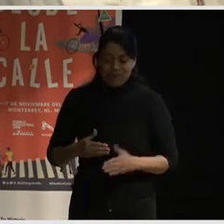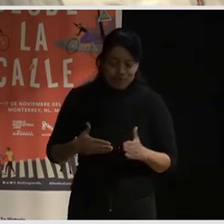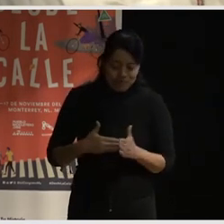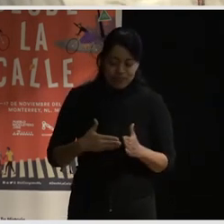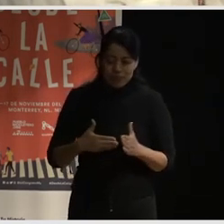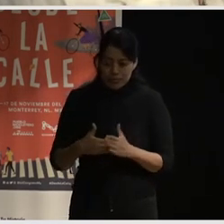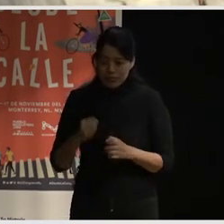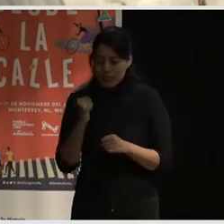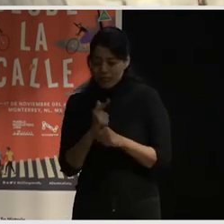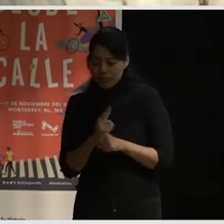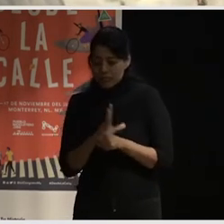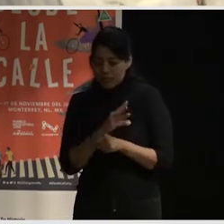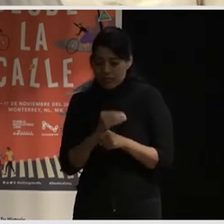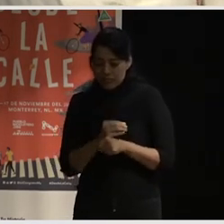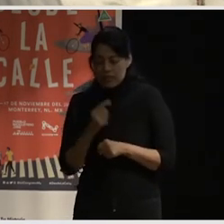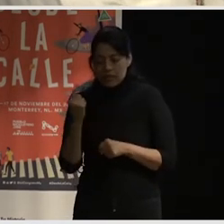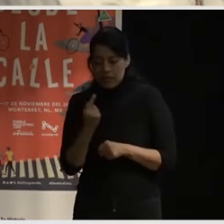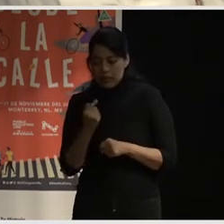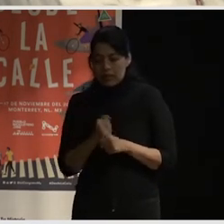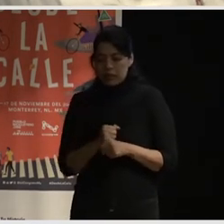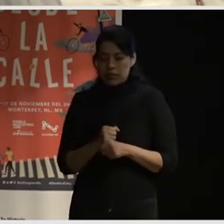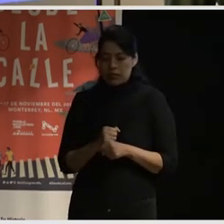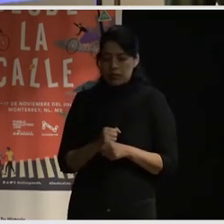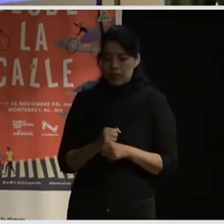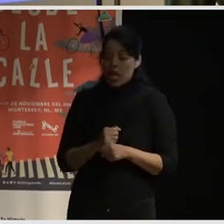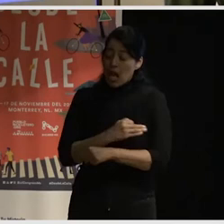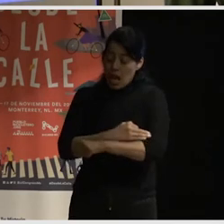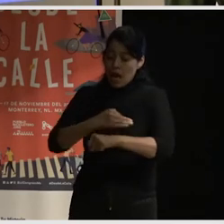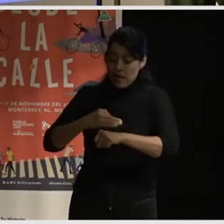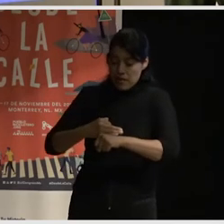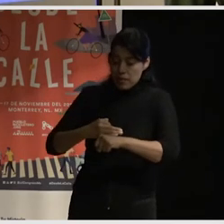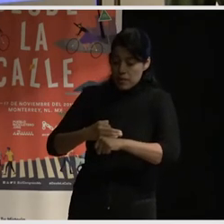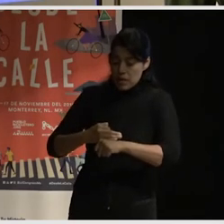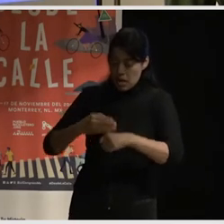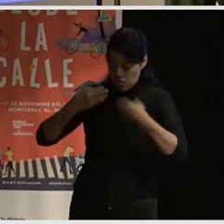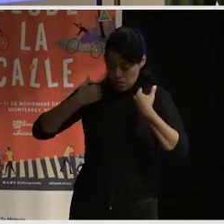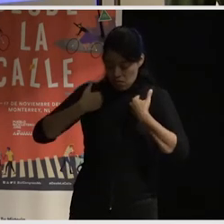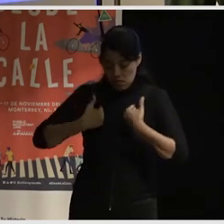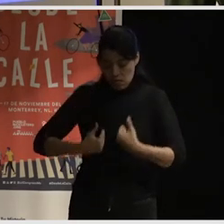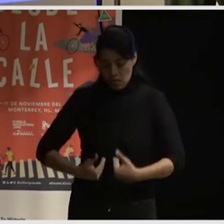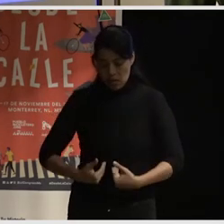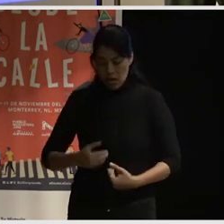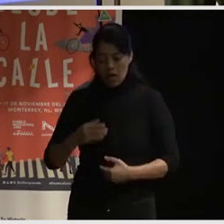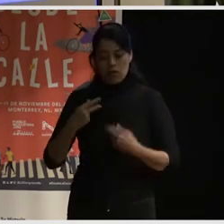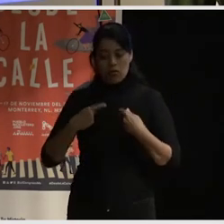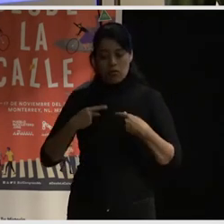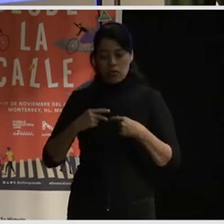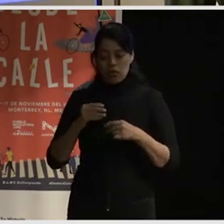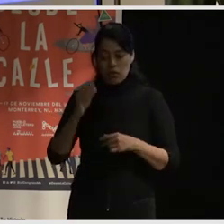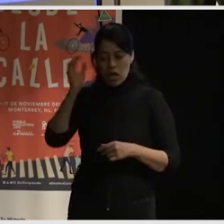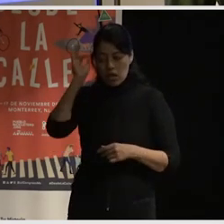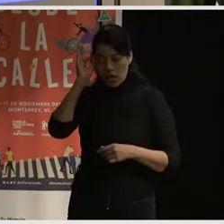que nos hemos enfrentado otra vez es esta situación de que hay familias que visten a su personal de servicio con